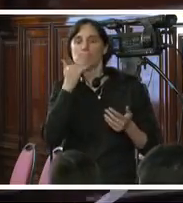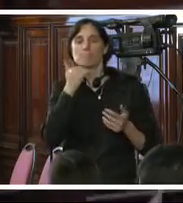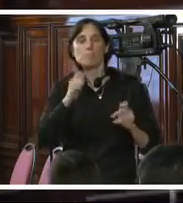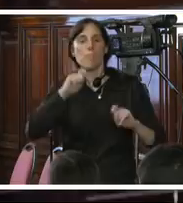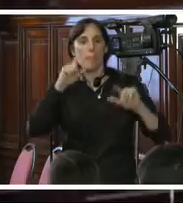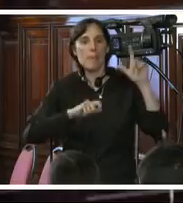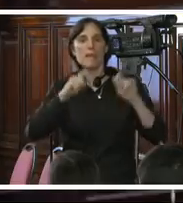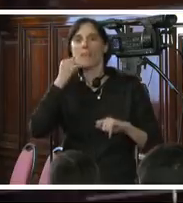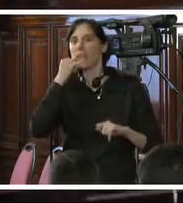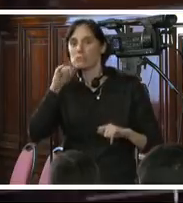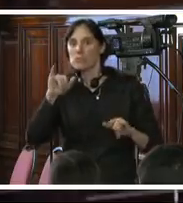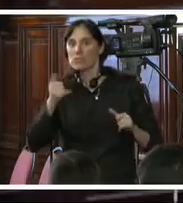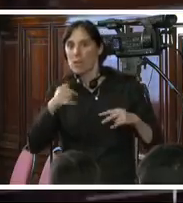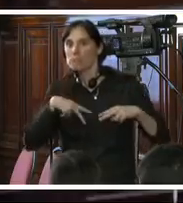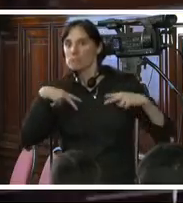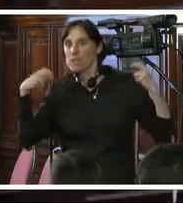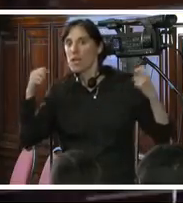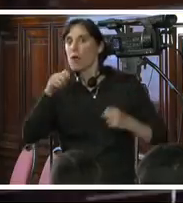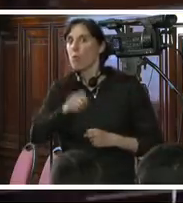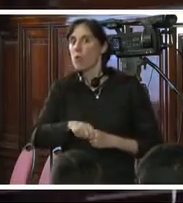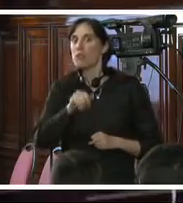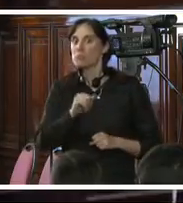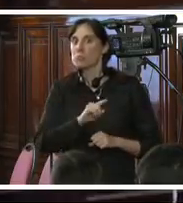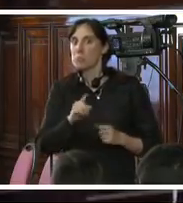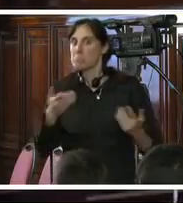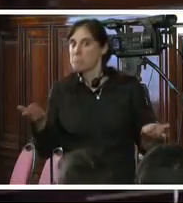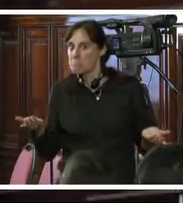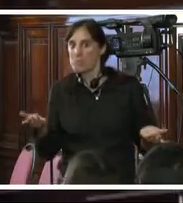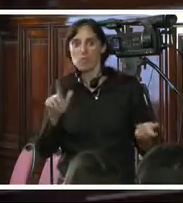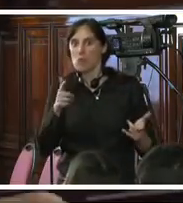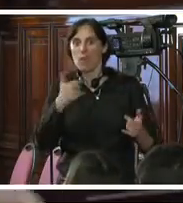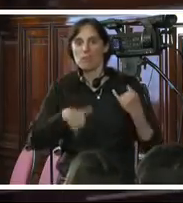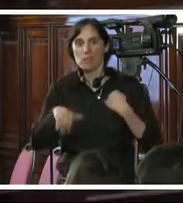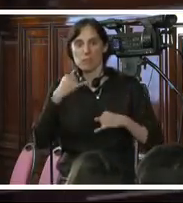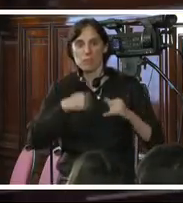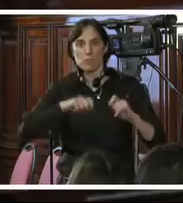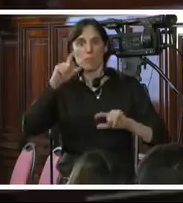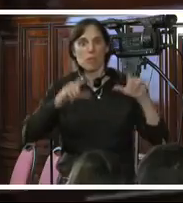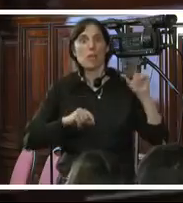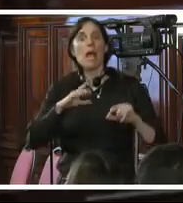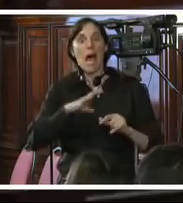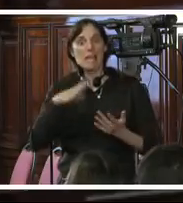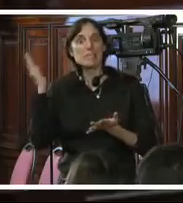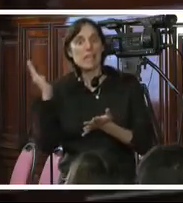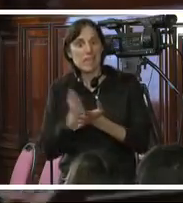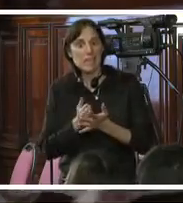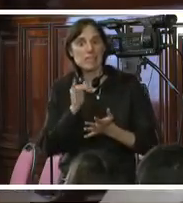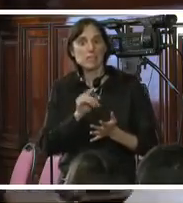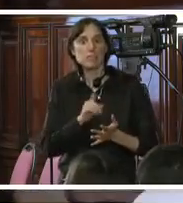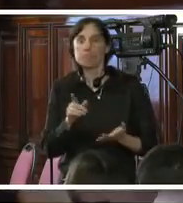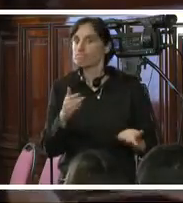esas denuncias son investigadas judicialmente, ni cuántos de esos procesos judiciales terminan en sentencia. En